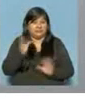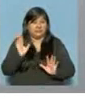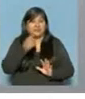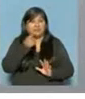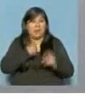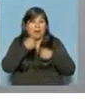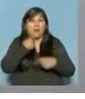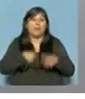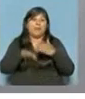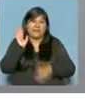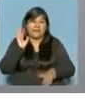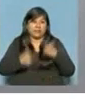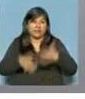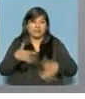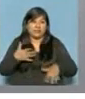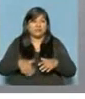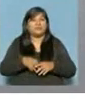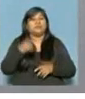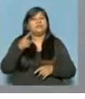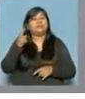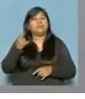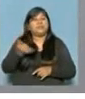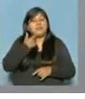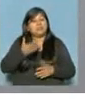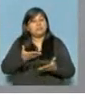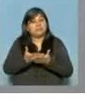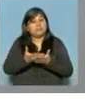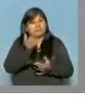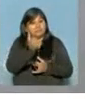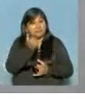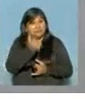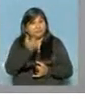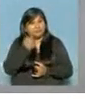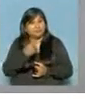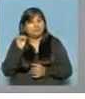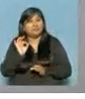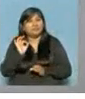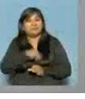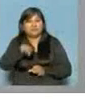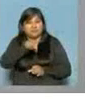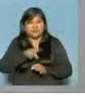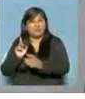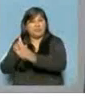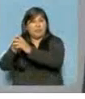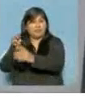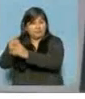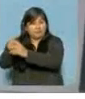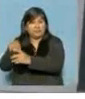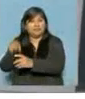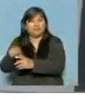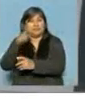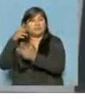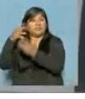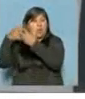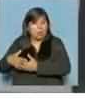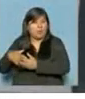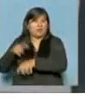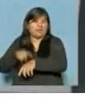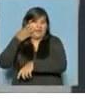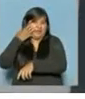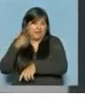las preguntas más urgentes, y pudimos decirle que a partir de que ellas se afilien automáticamente a la tarde pueden